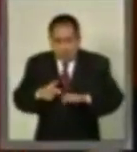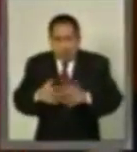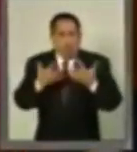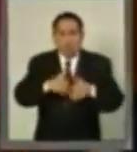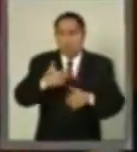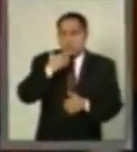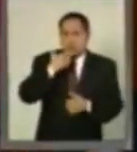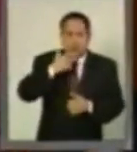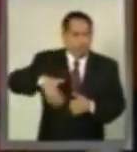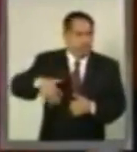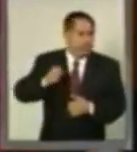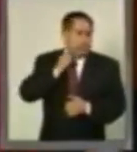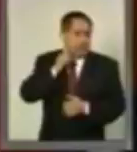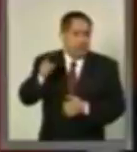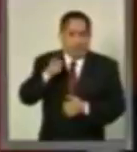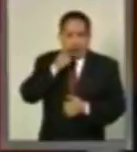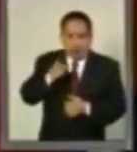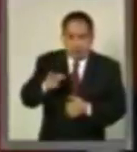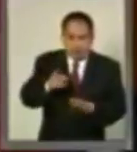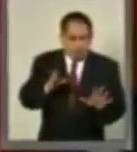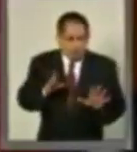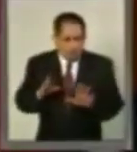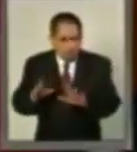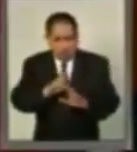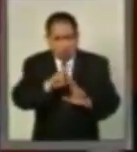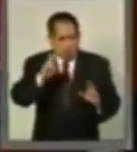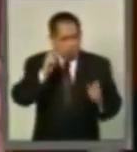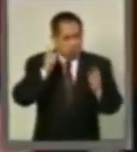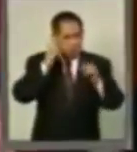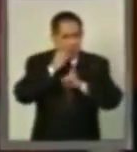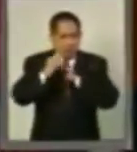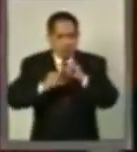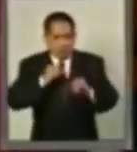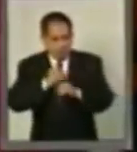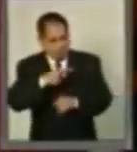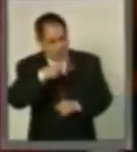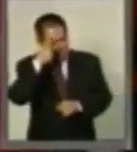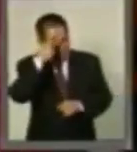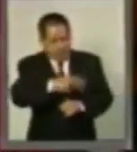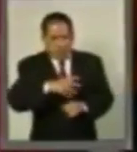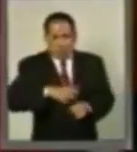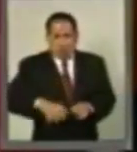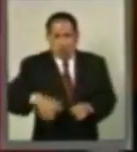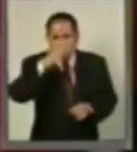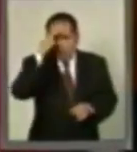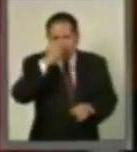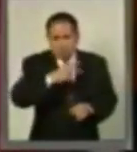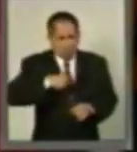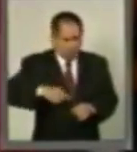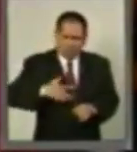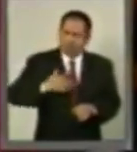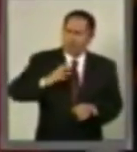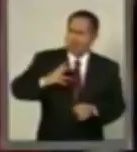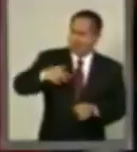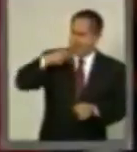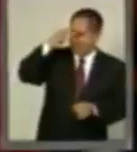la senadora que somos reconocidos como Estado mexicano, presumámoslo todos.